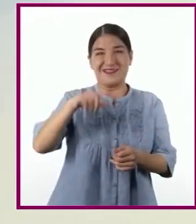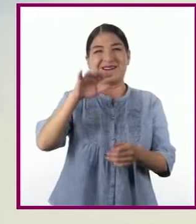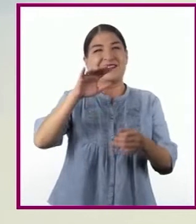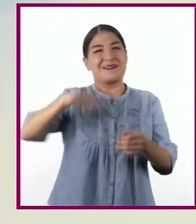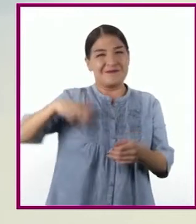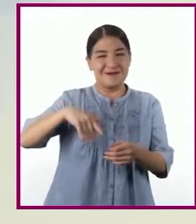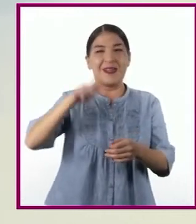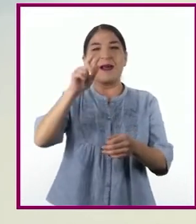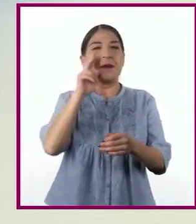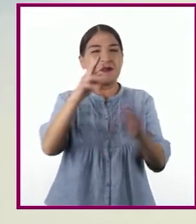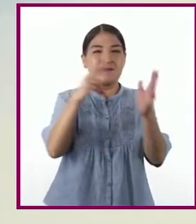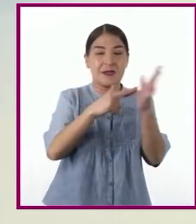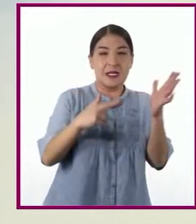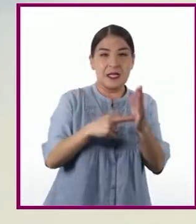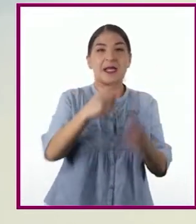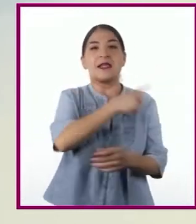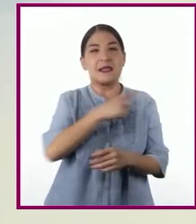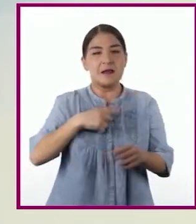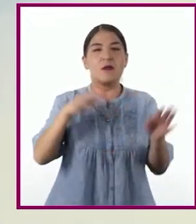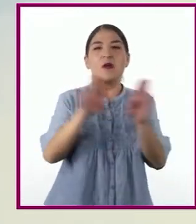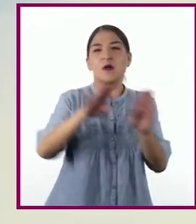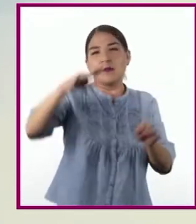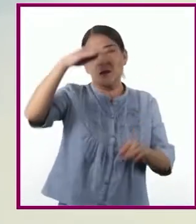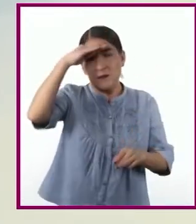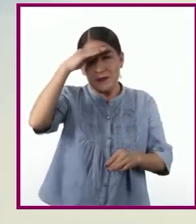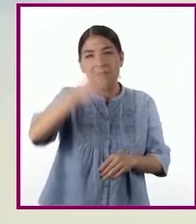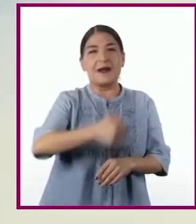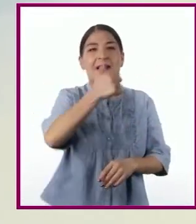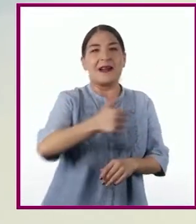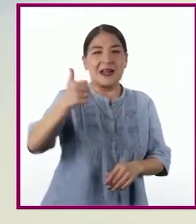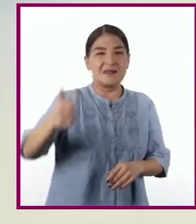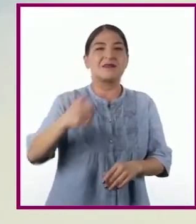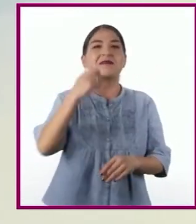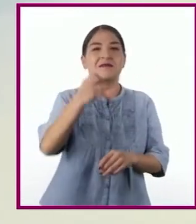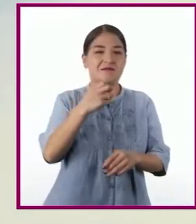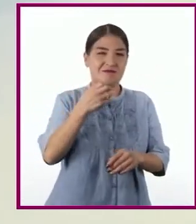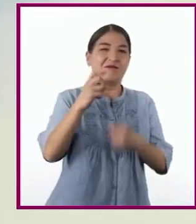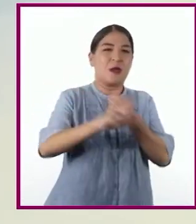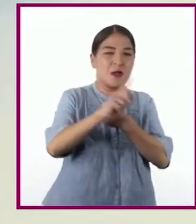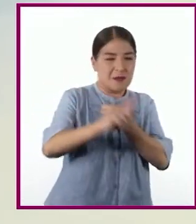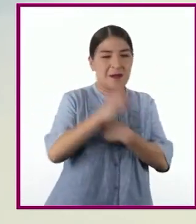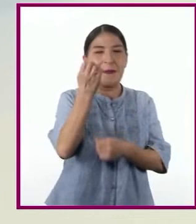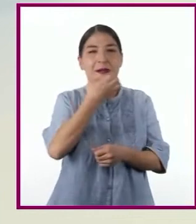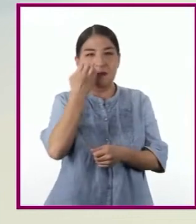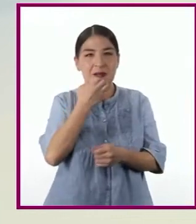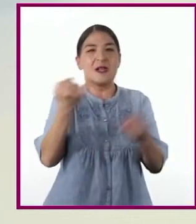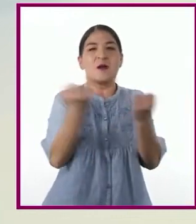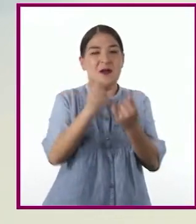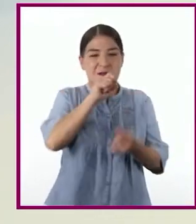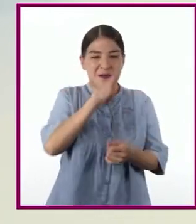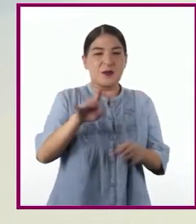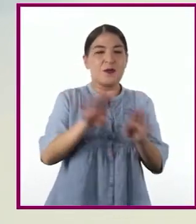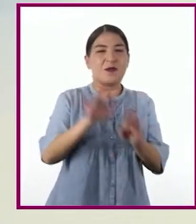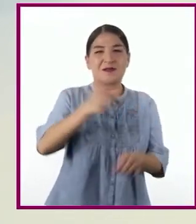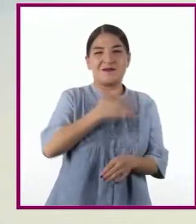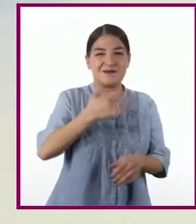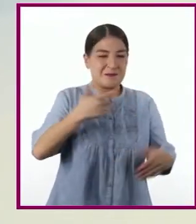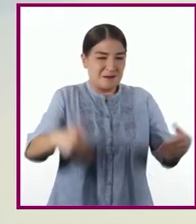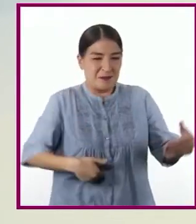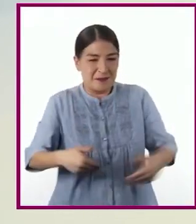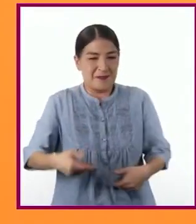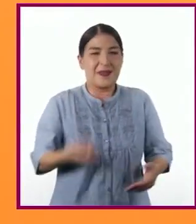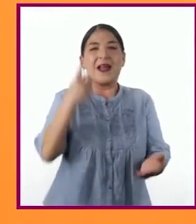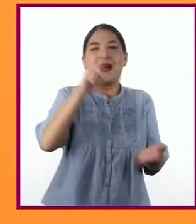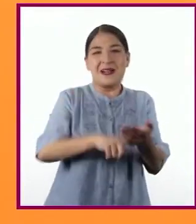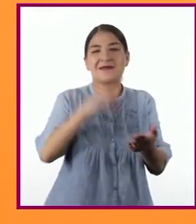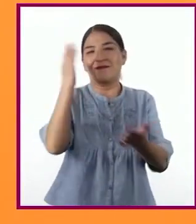es necesario analizar las situaciones que se viven en su escuela, así como las inquietudes que tienen como